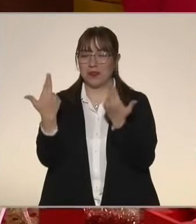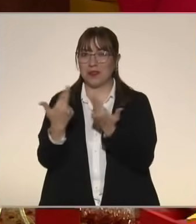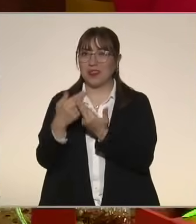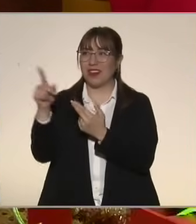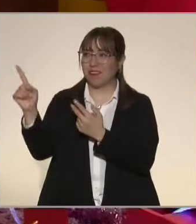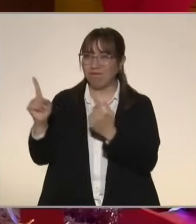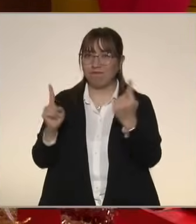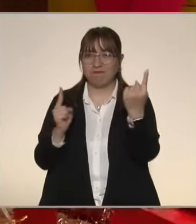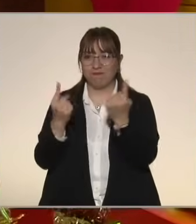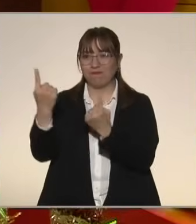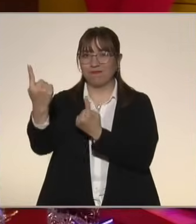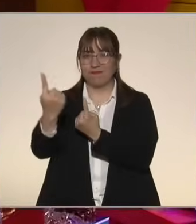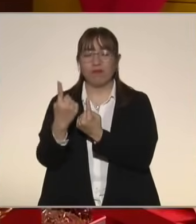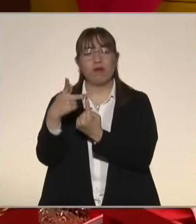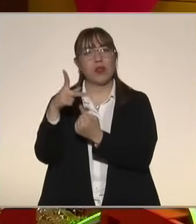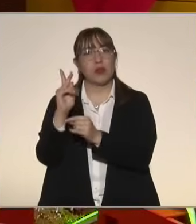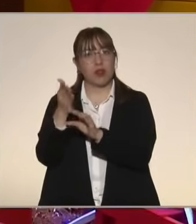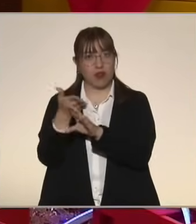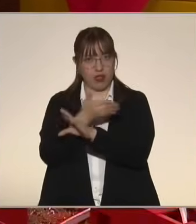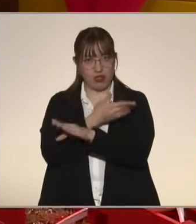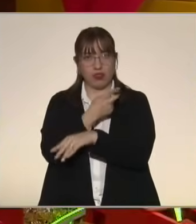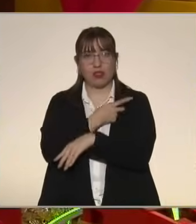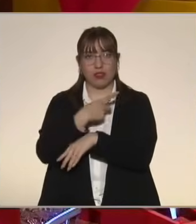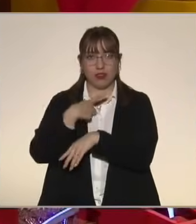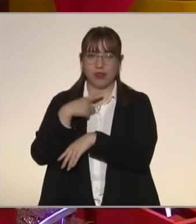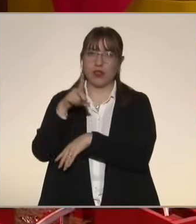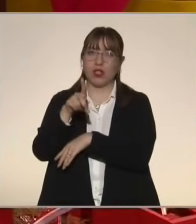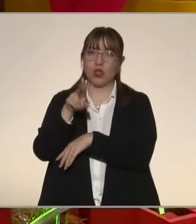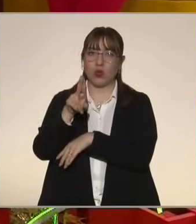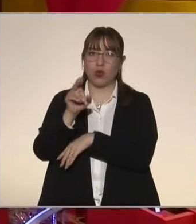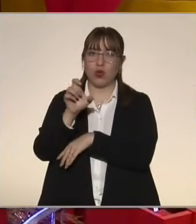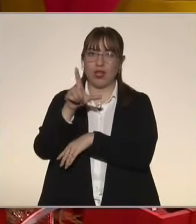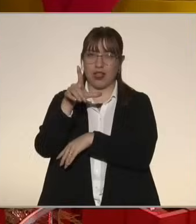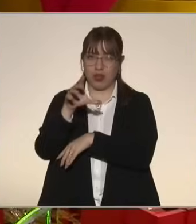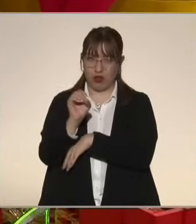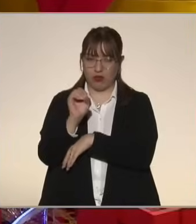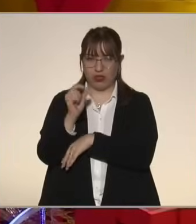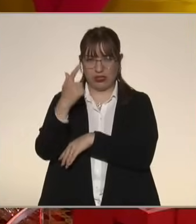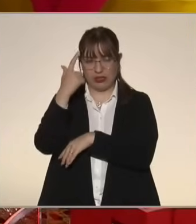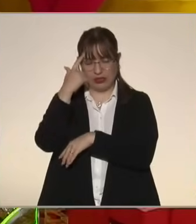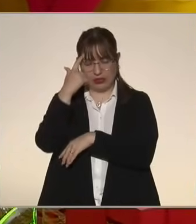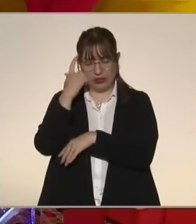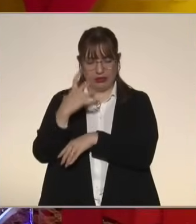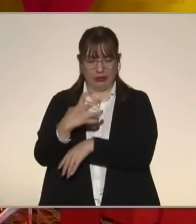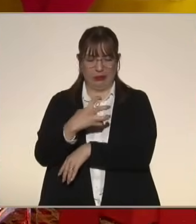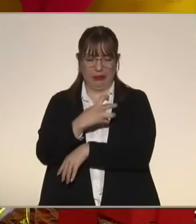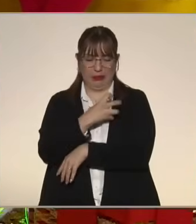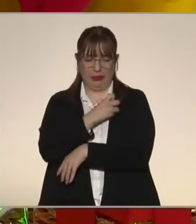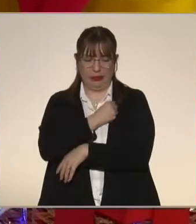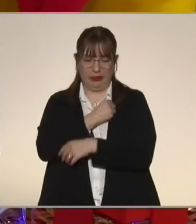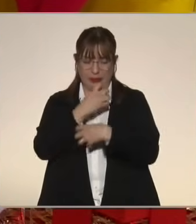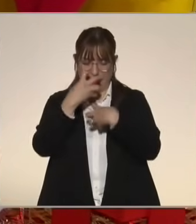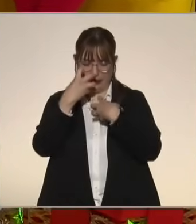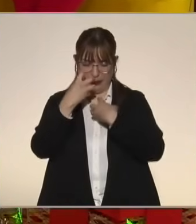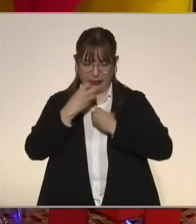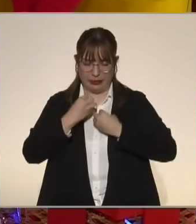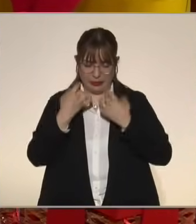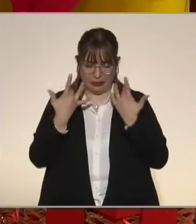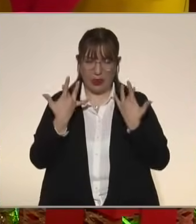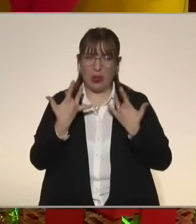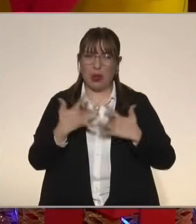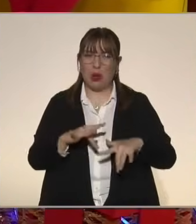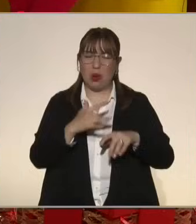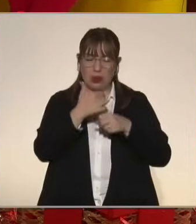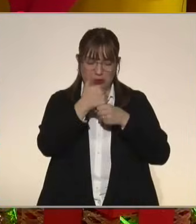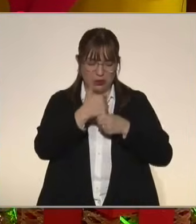que empezar a trabajar estos procesos de duelo, porque tal vez no va a dejar de doler, ¿no? El duelo no es que deje de doler y